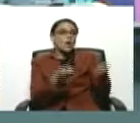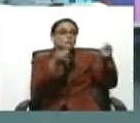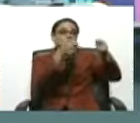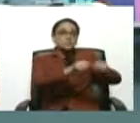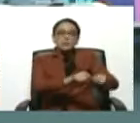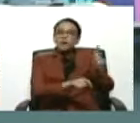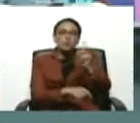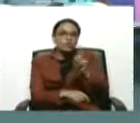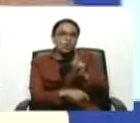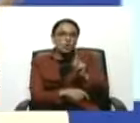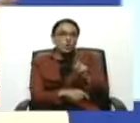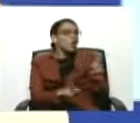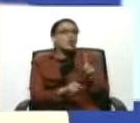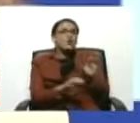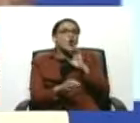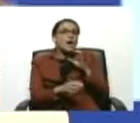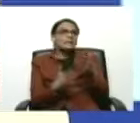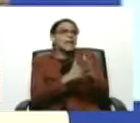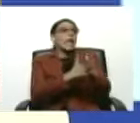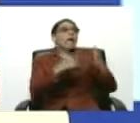tal vez no sean tan